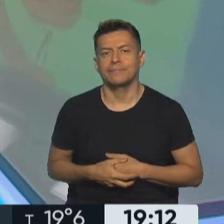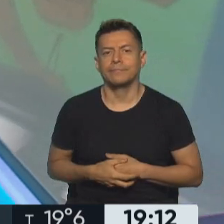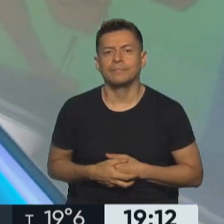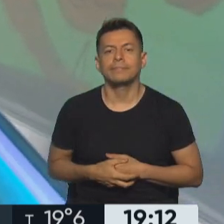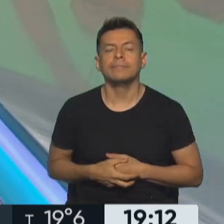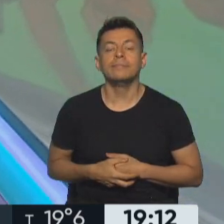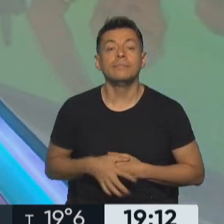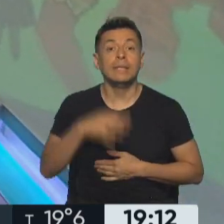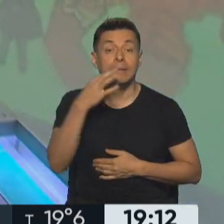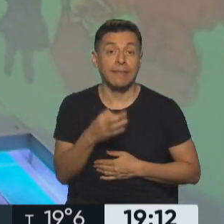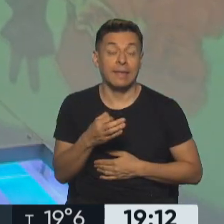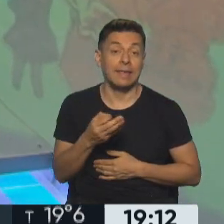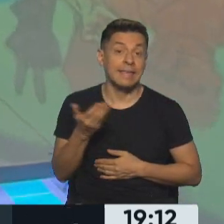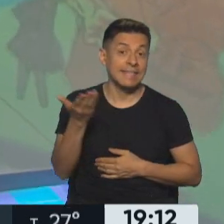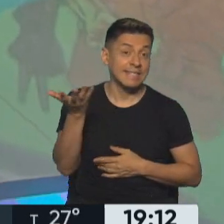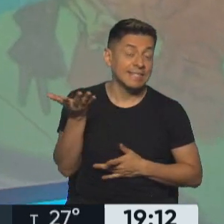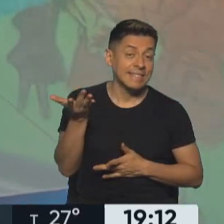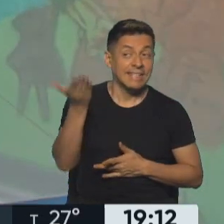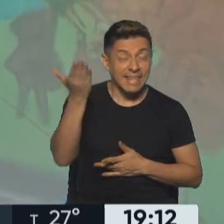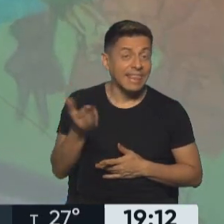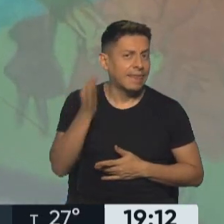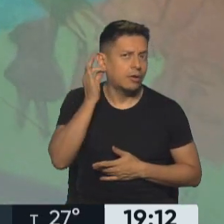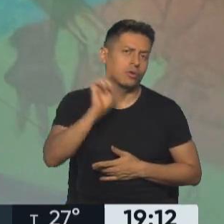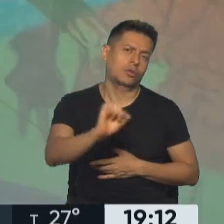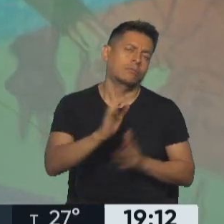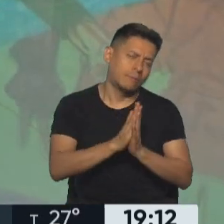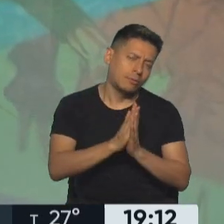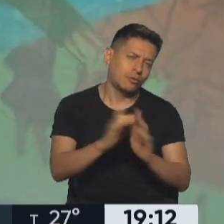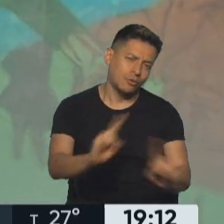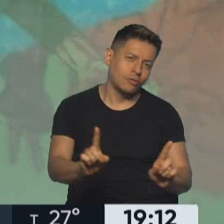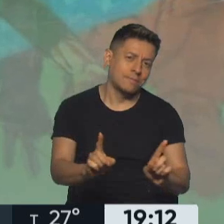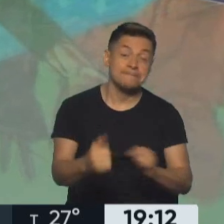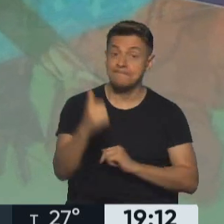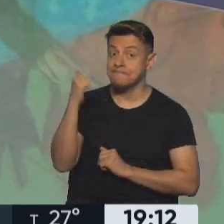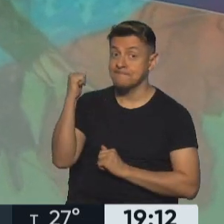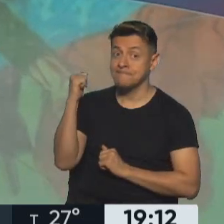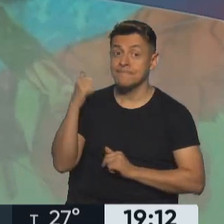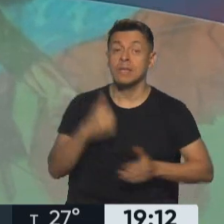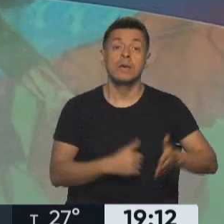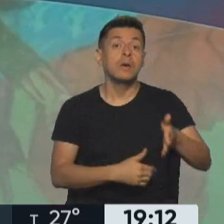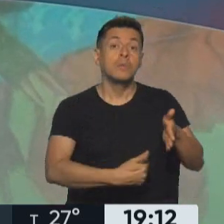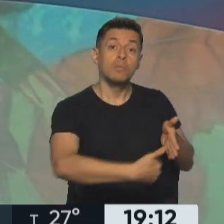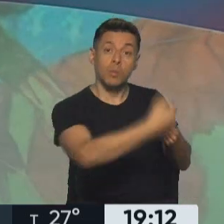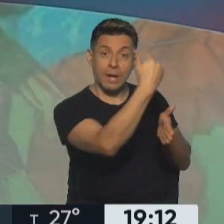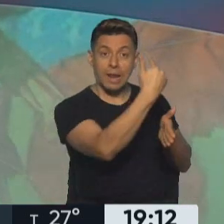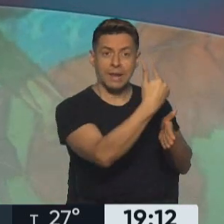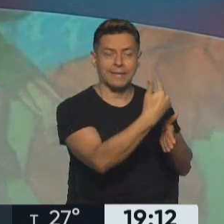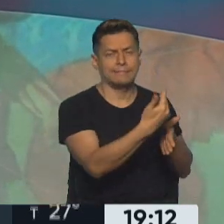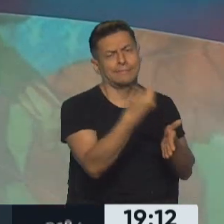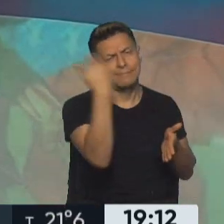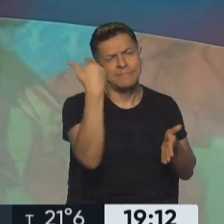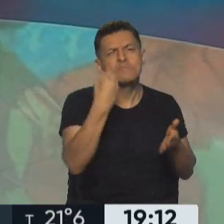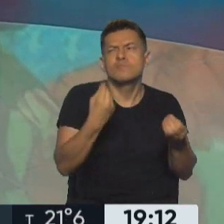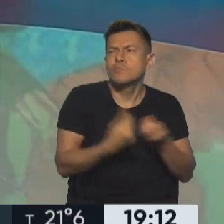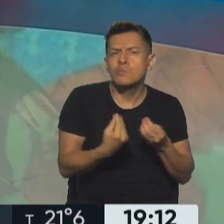y la verdad que con el diego no con el diego no mira a mi espalda el mural uno de los tantos cientos